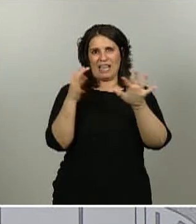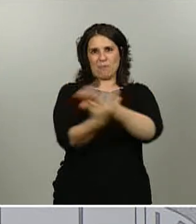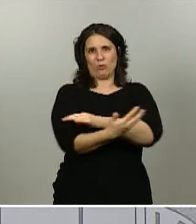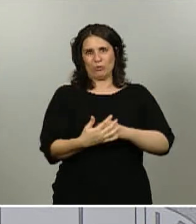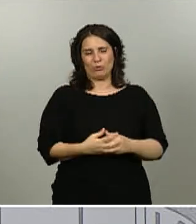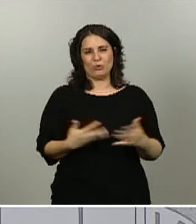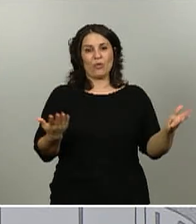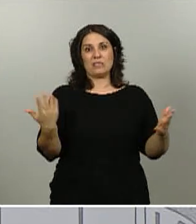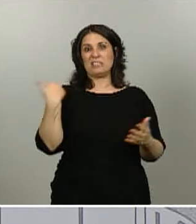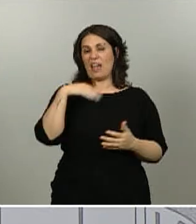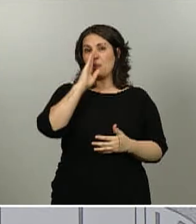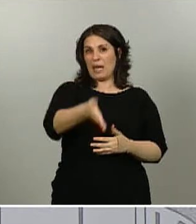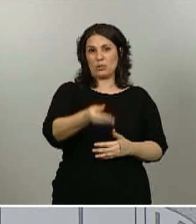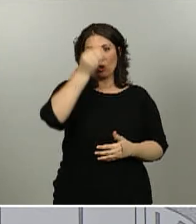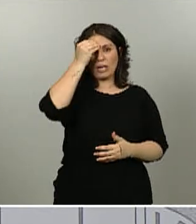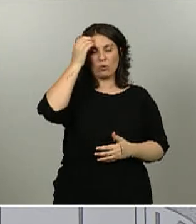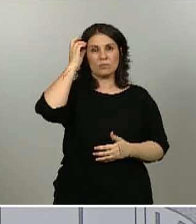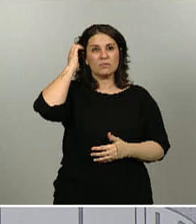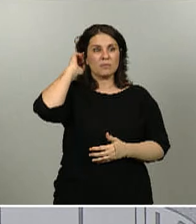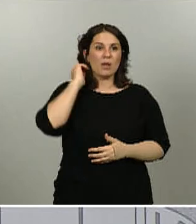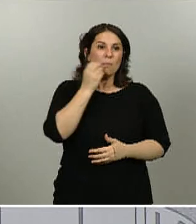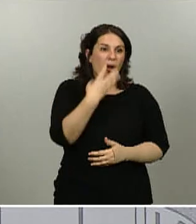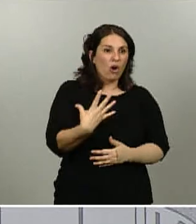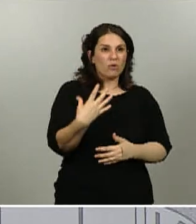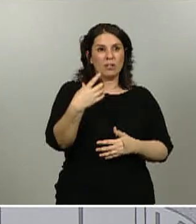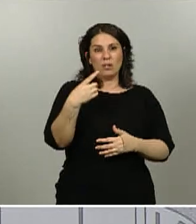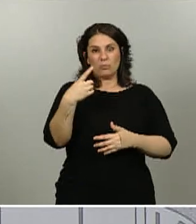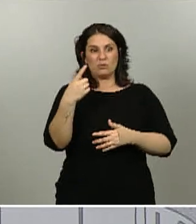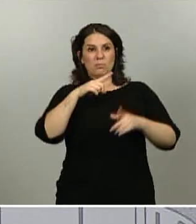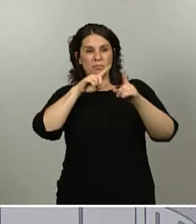ya pasar y a lo mejor durante las preguntas, si hay alguna otra duda, podemos aclarar muchos de estos detalles.